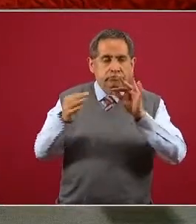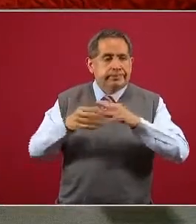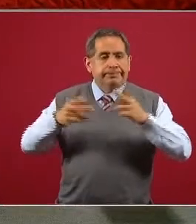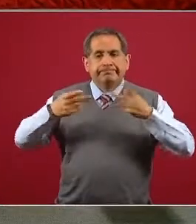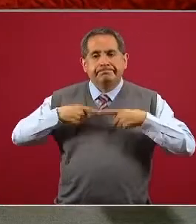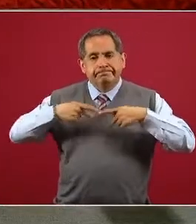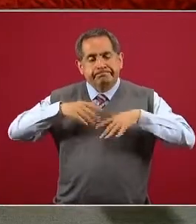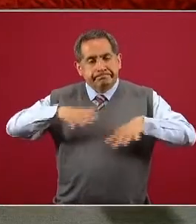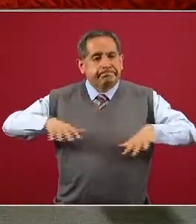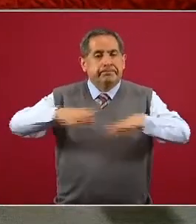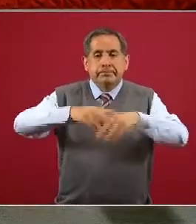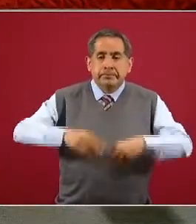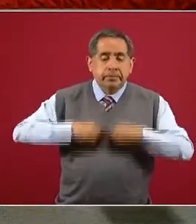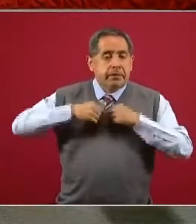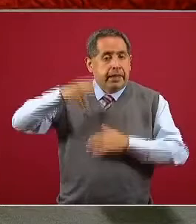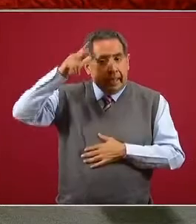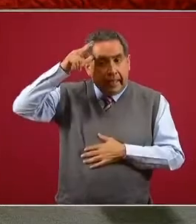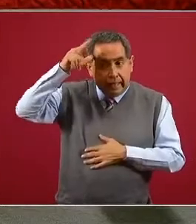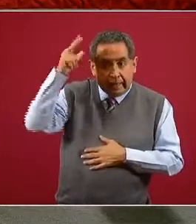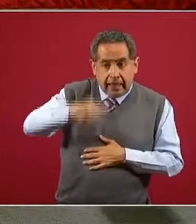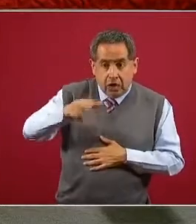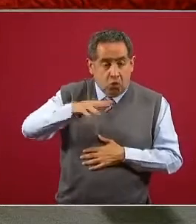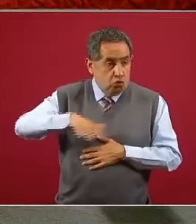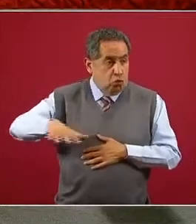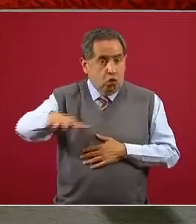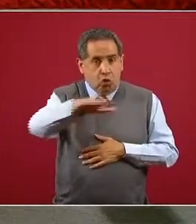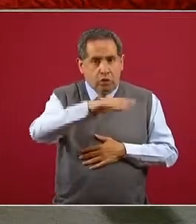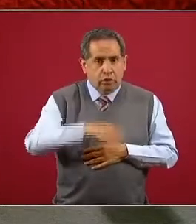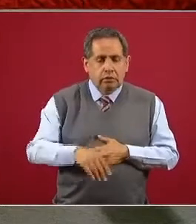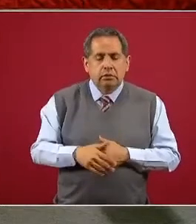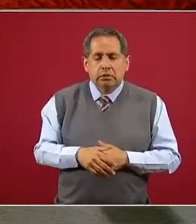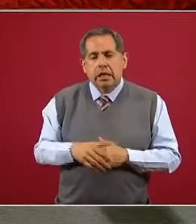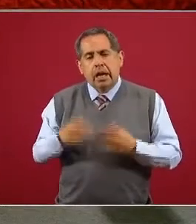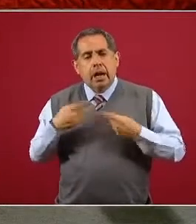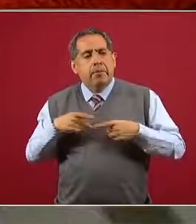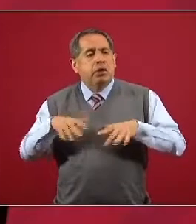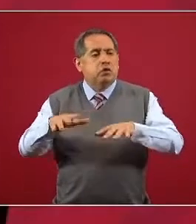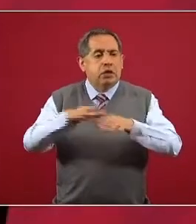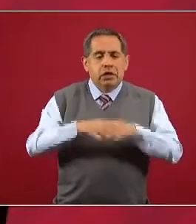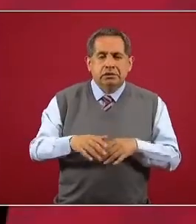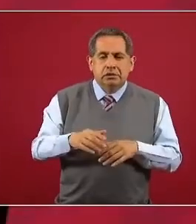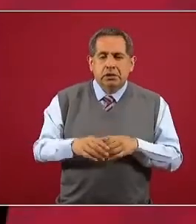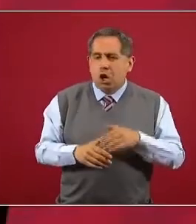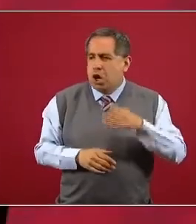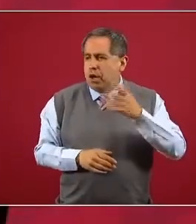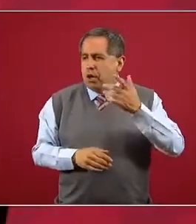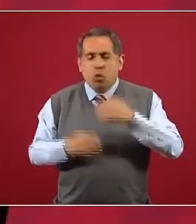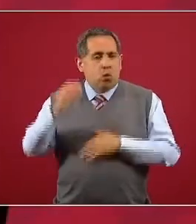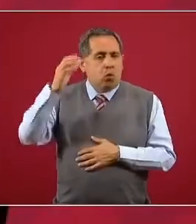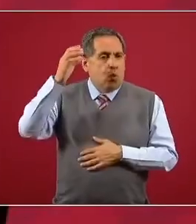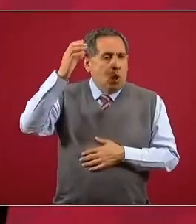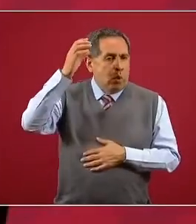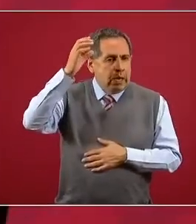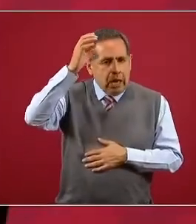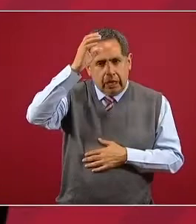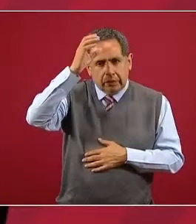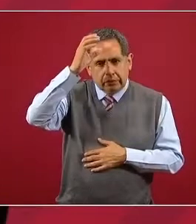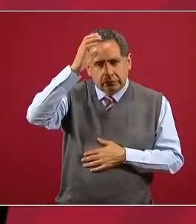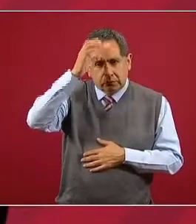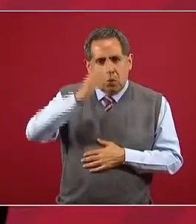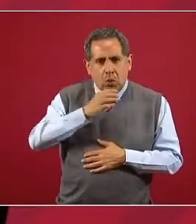población que vive en Hidalgo, las personas que viven en Hidalgo y las personas que viven en Coahuila tengan presente